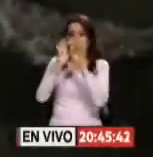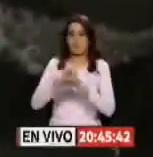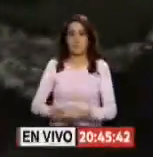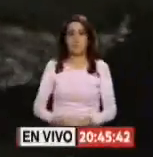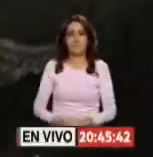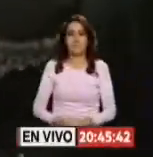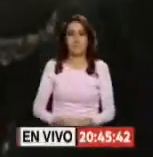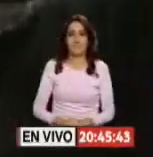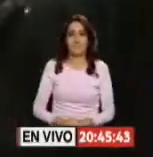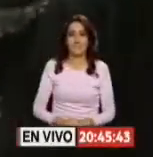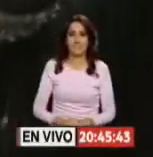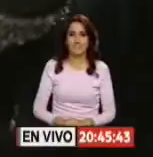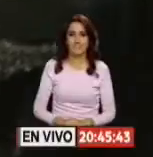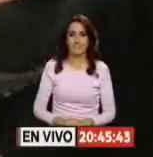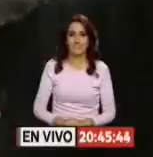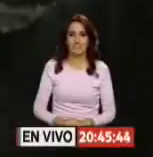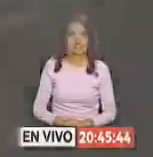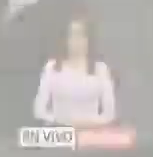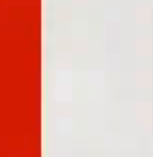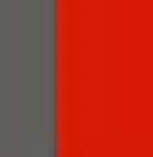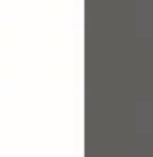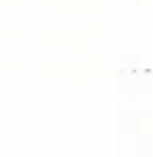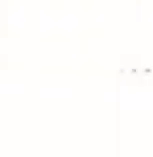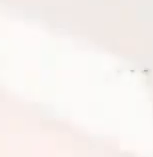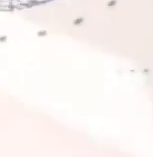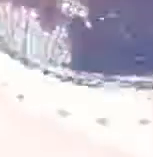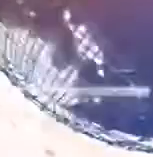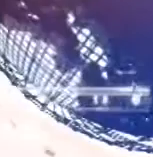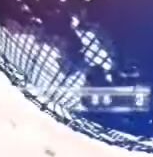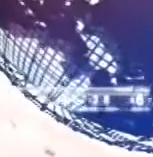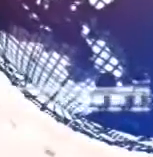Valeria Villarroel, Telediario. Tienen que ver a...